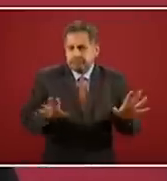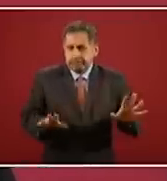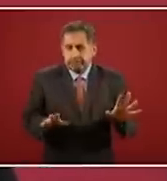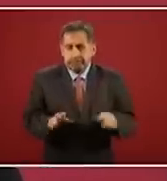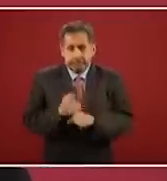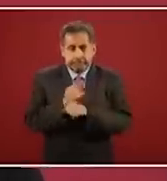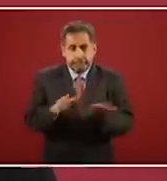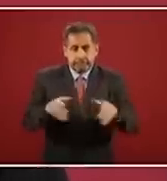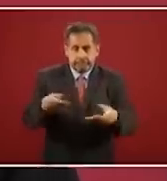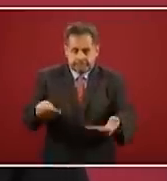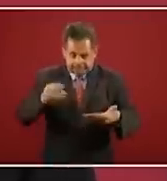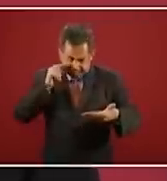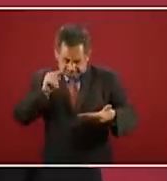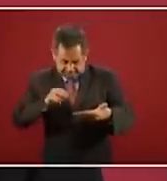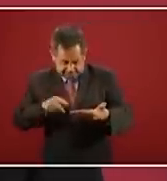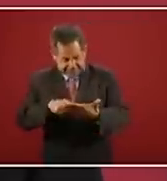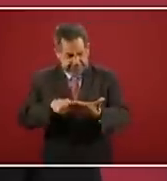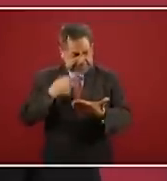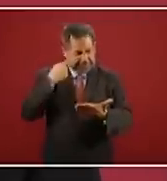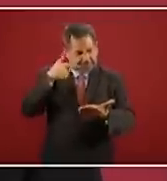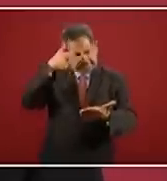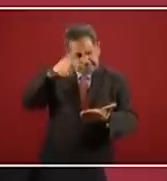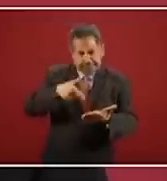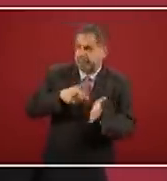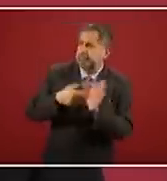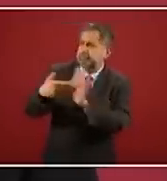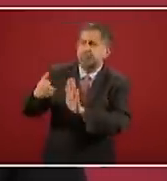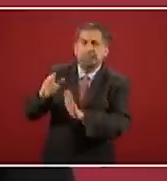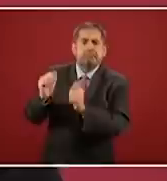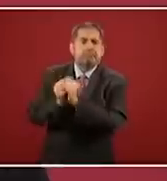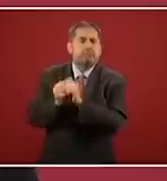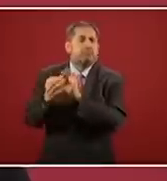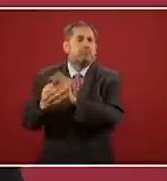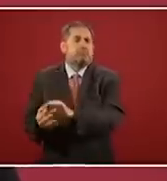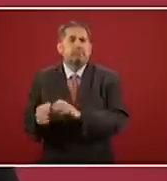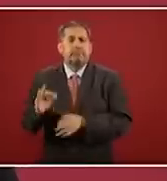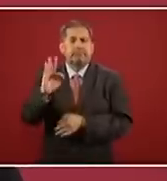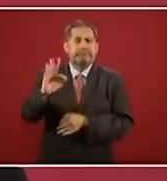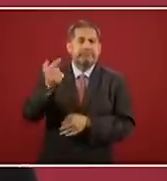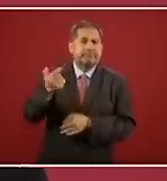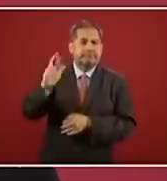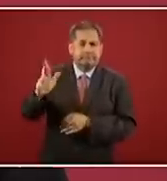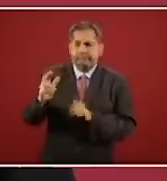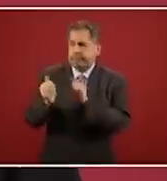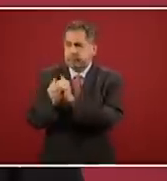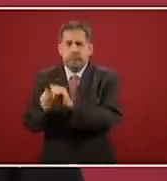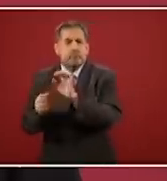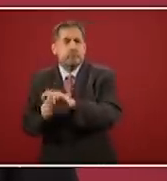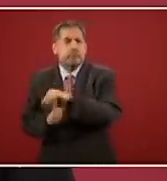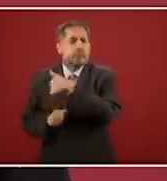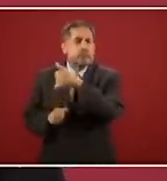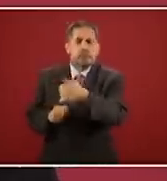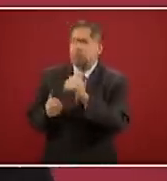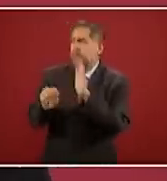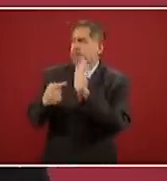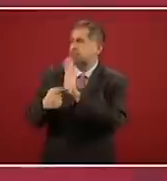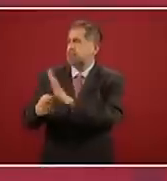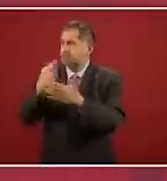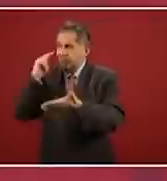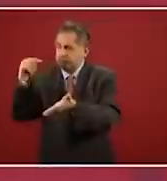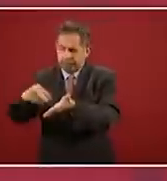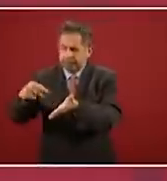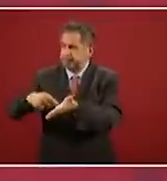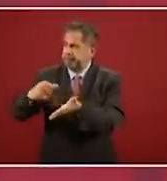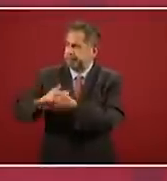genera casos que presenta ante la Fiscalía General de la República, o que, por otro lado, coadyuva con otras instancias de procuración o impartición de